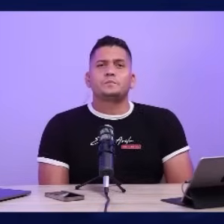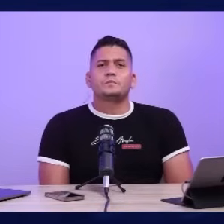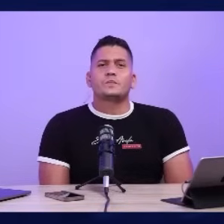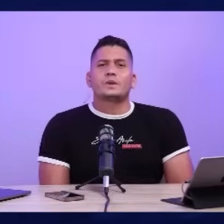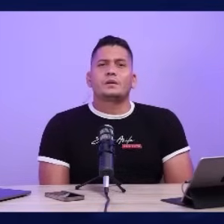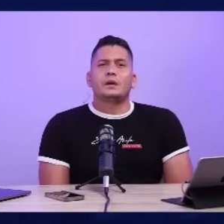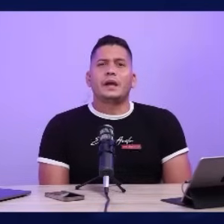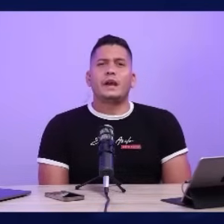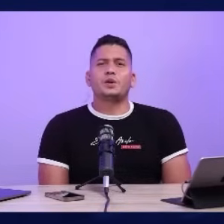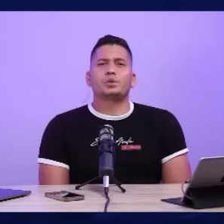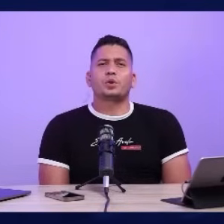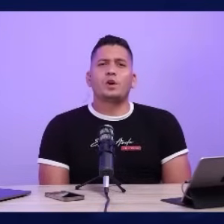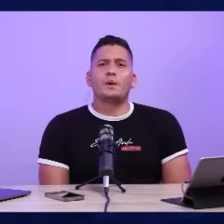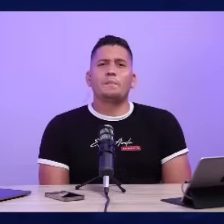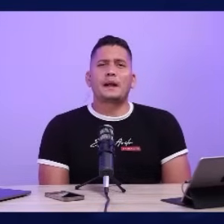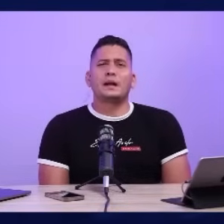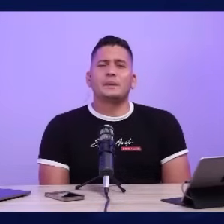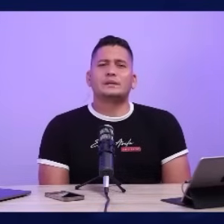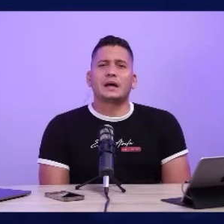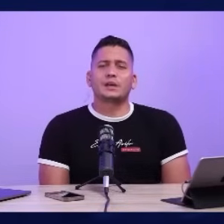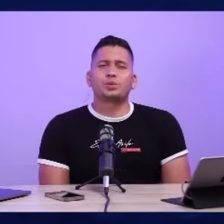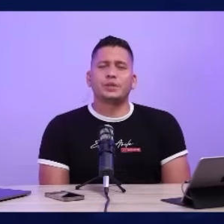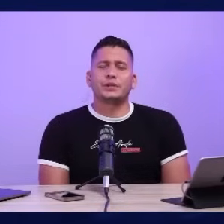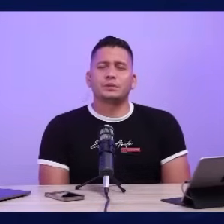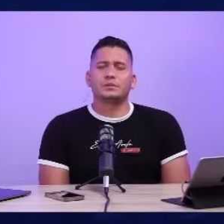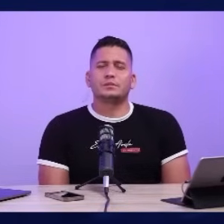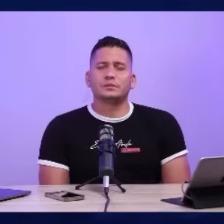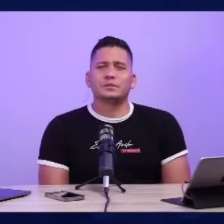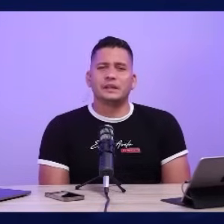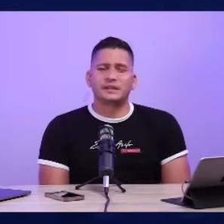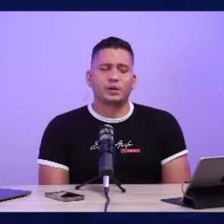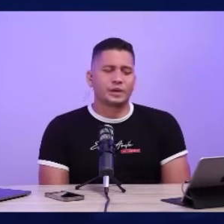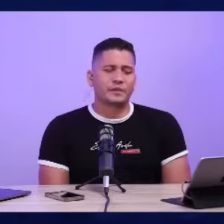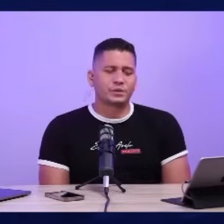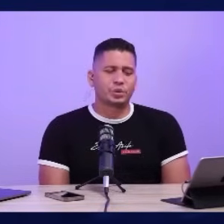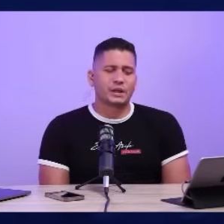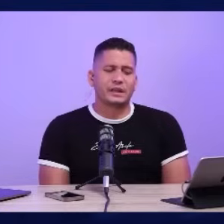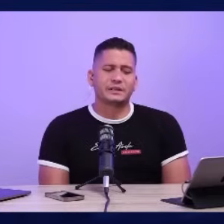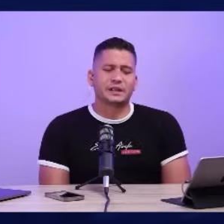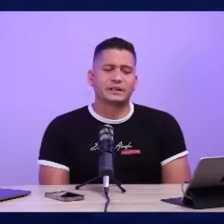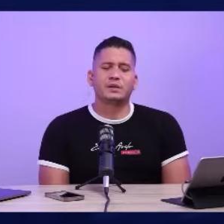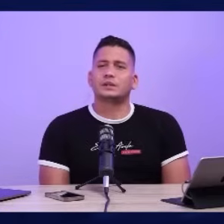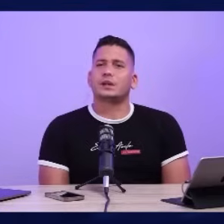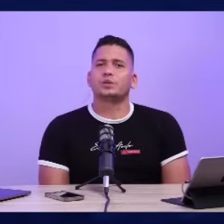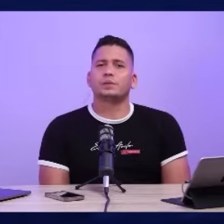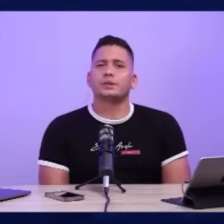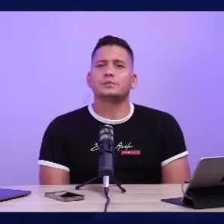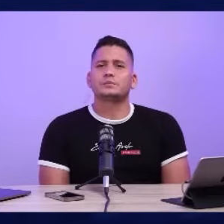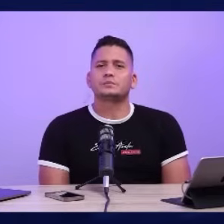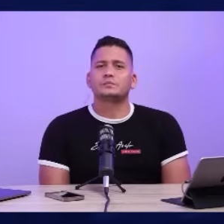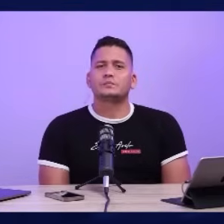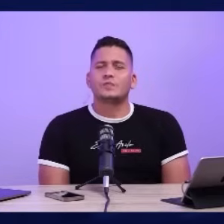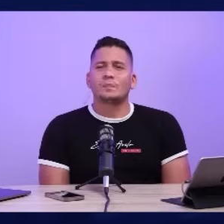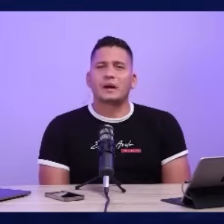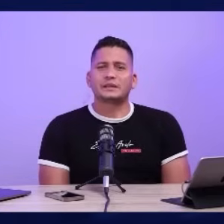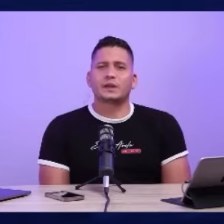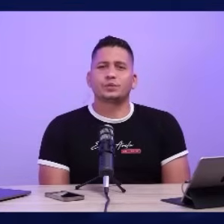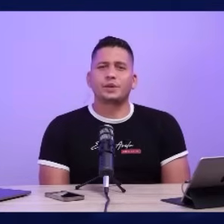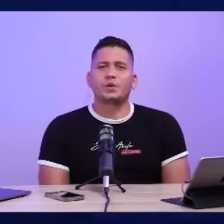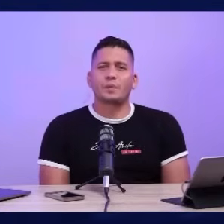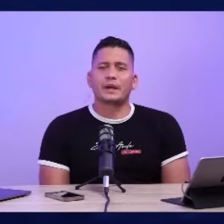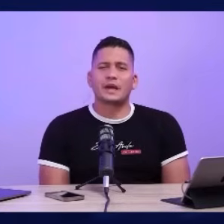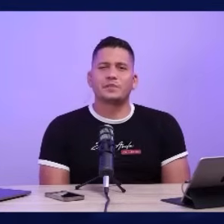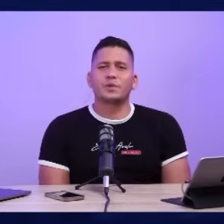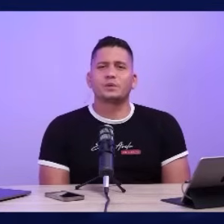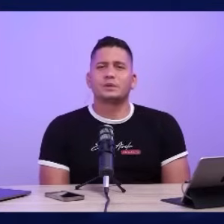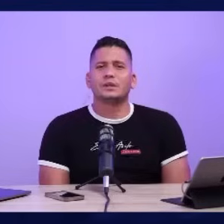aquí ellos roban para alimentar a sus hijos dicen los defensores del desastre en los Estados Unidos parece que los hijos